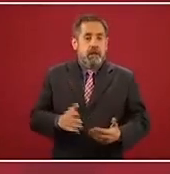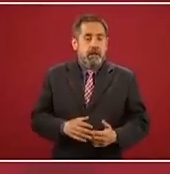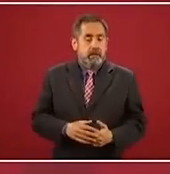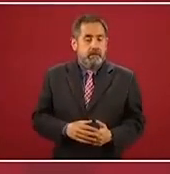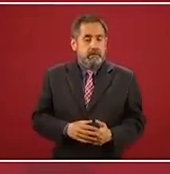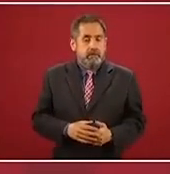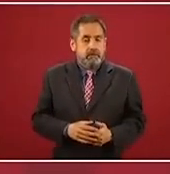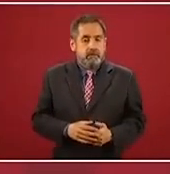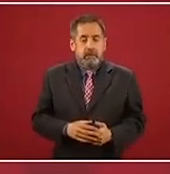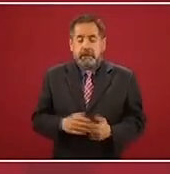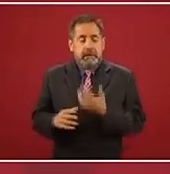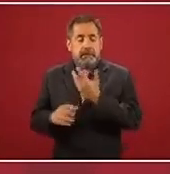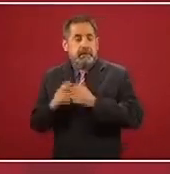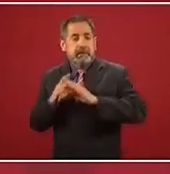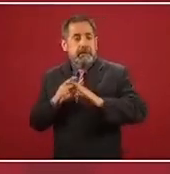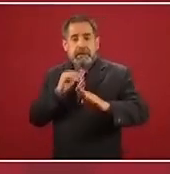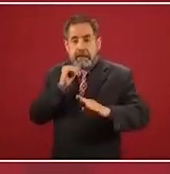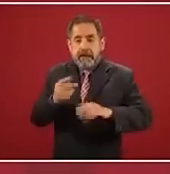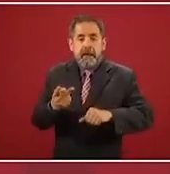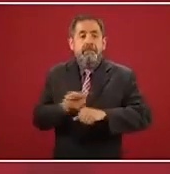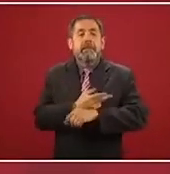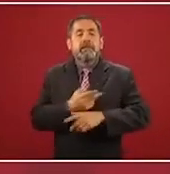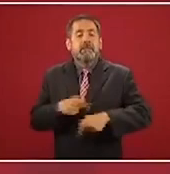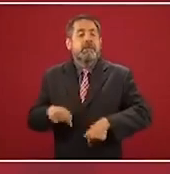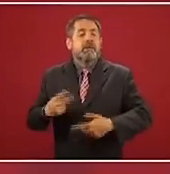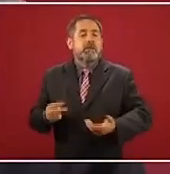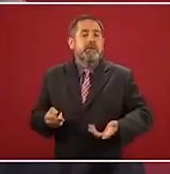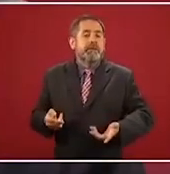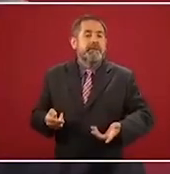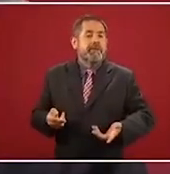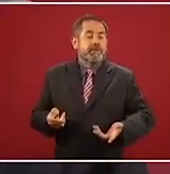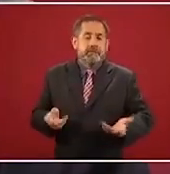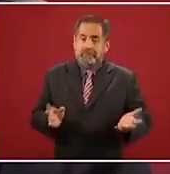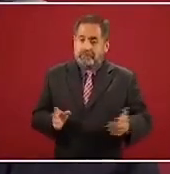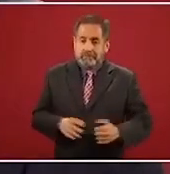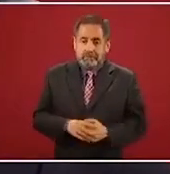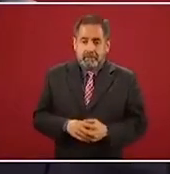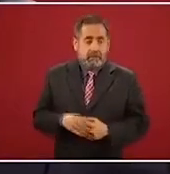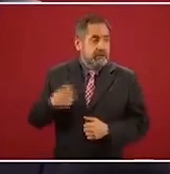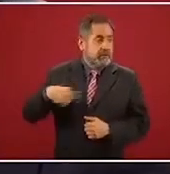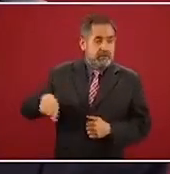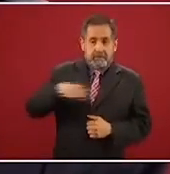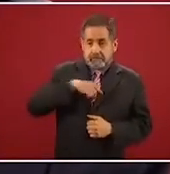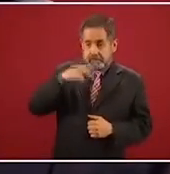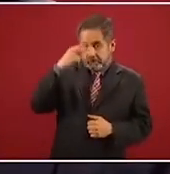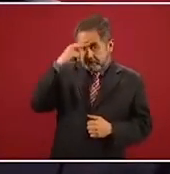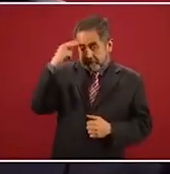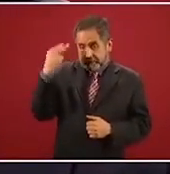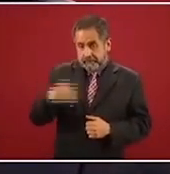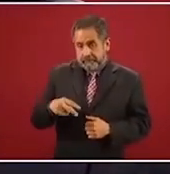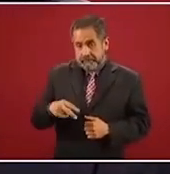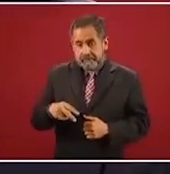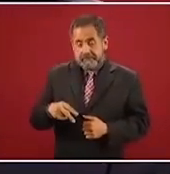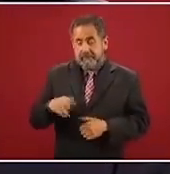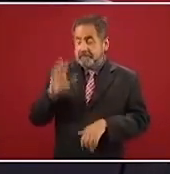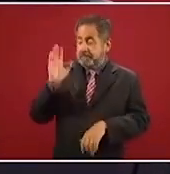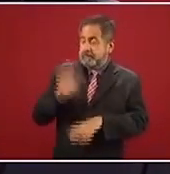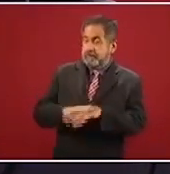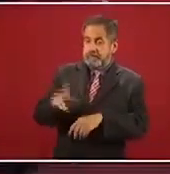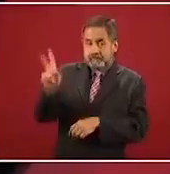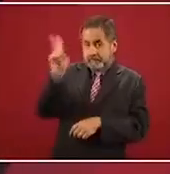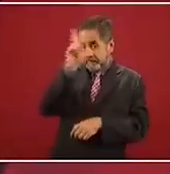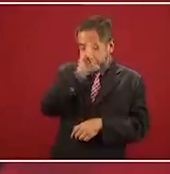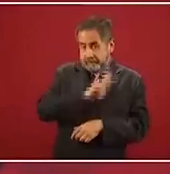¿qué hubiese pasado en México? Se hubiese agravado aún